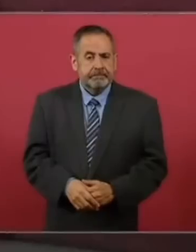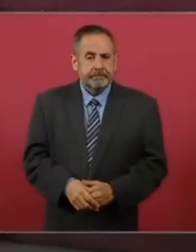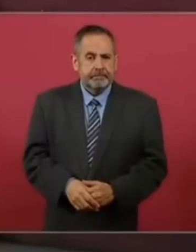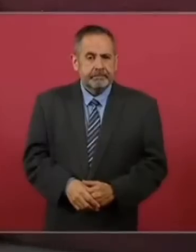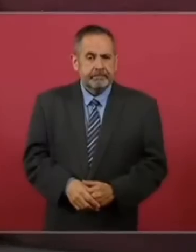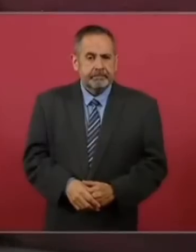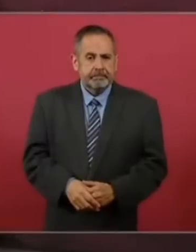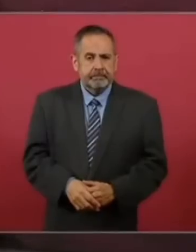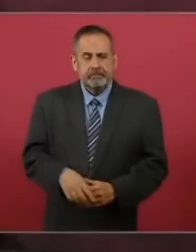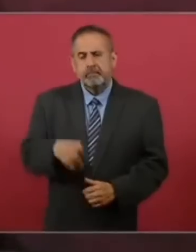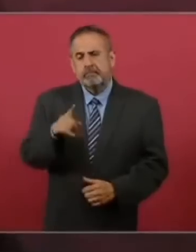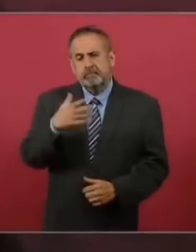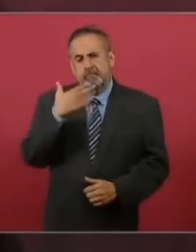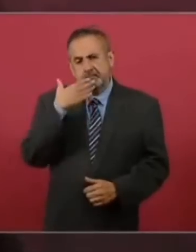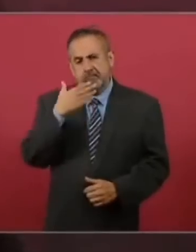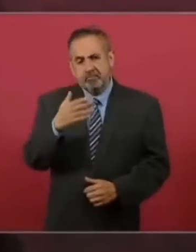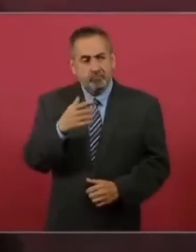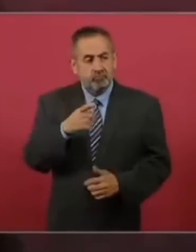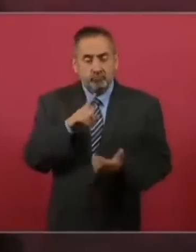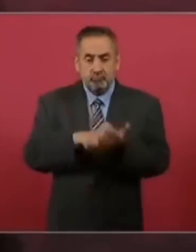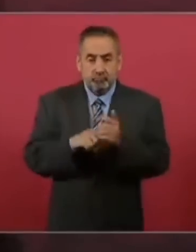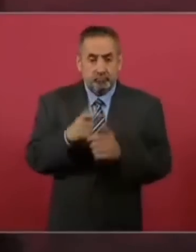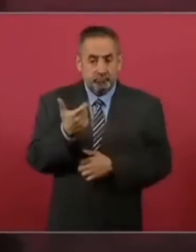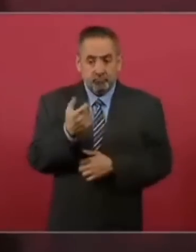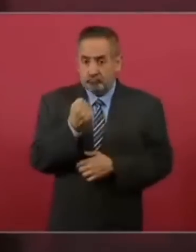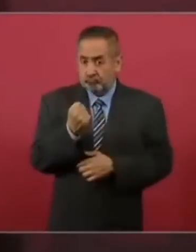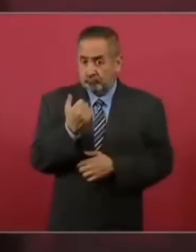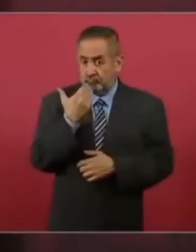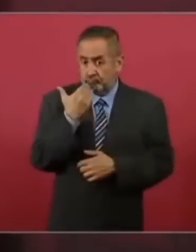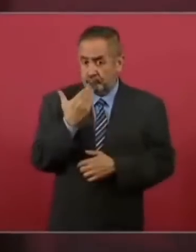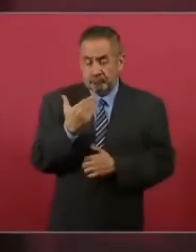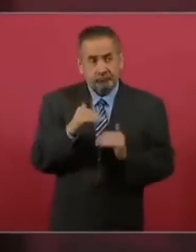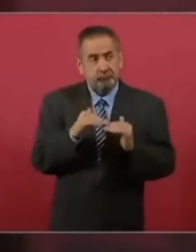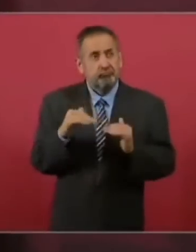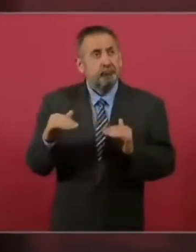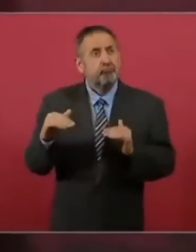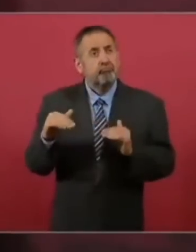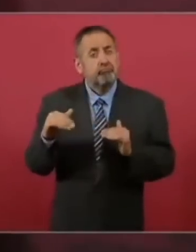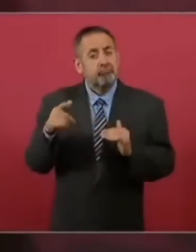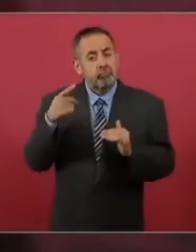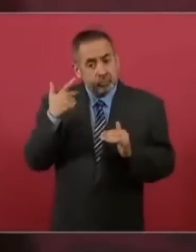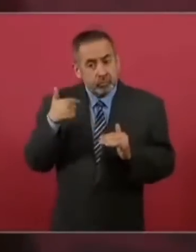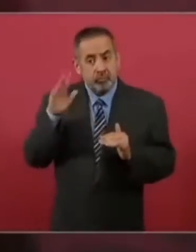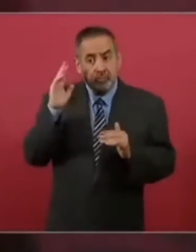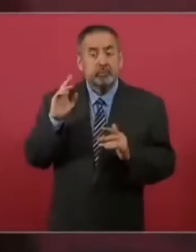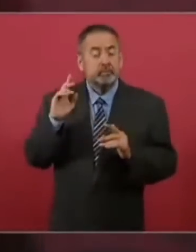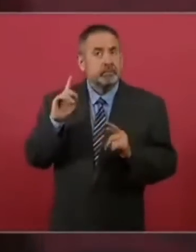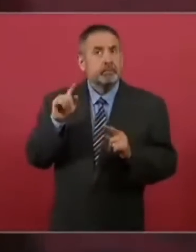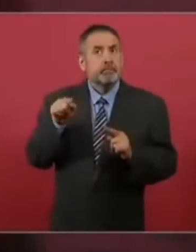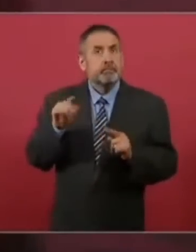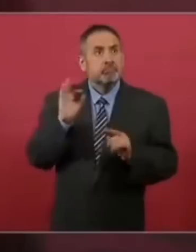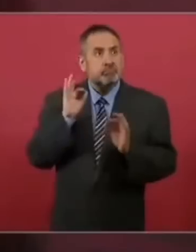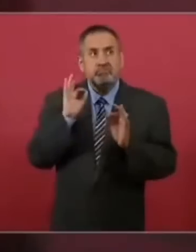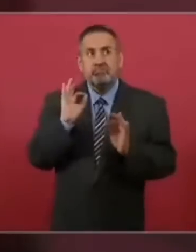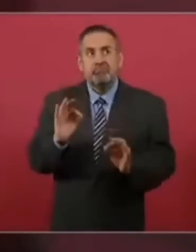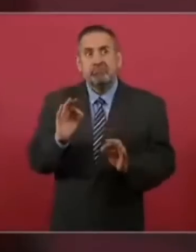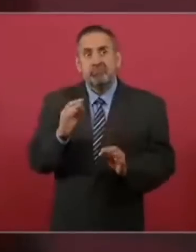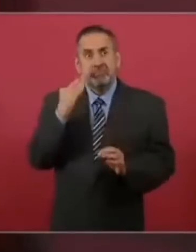bueno, se apreció y se mantuvo muy fuerte el peso, fue un referente mundial